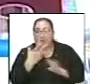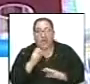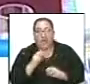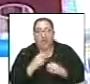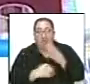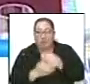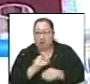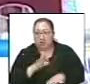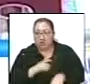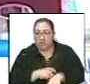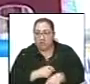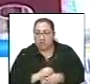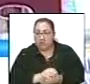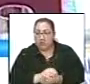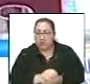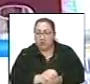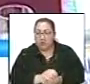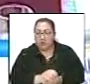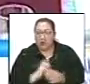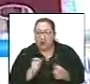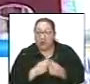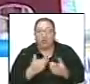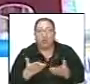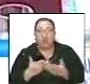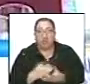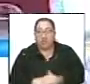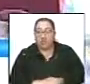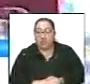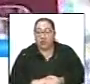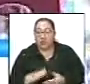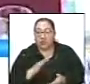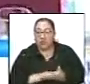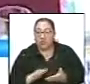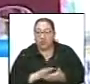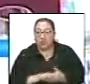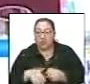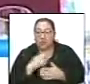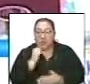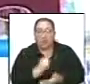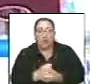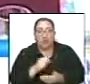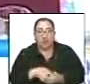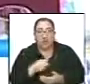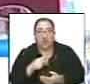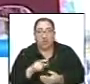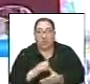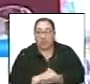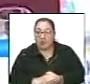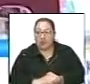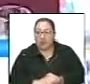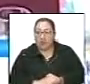organicen sus tiempos. Señores congresistas, solicito dispensa para la aprobación del acta,